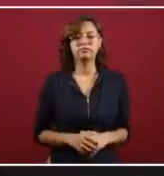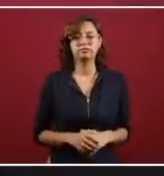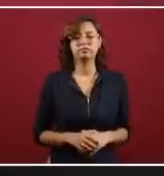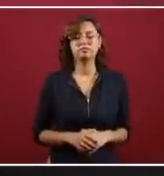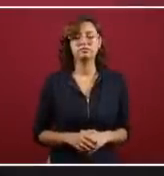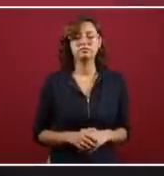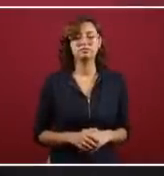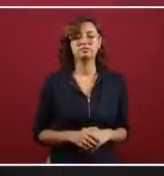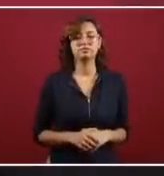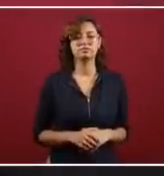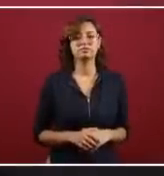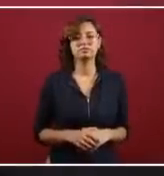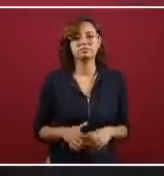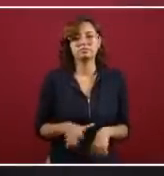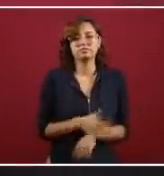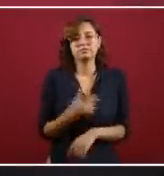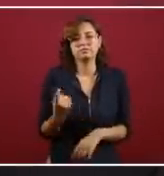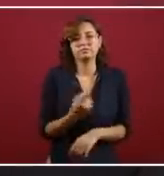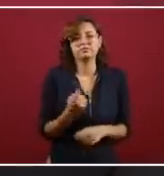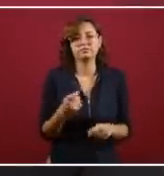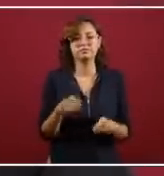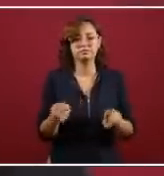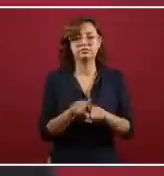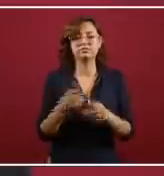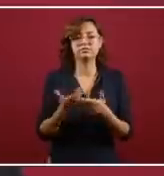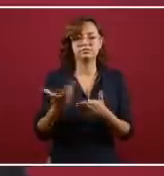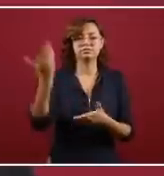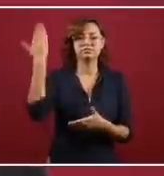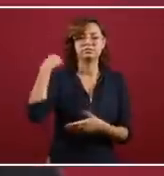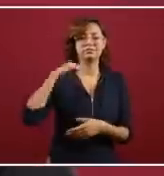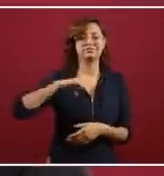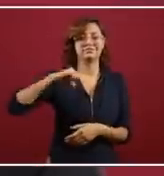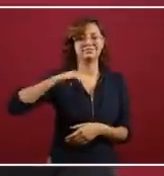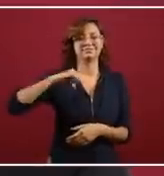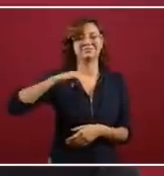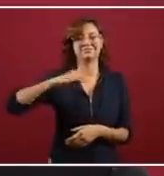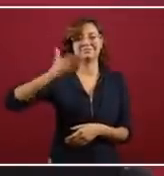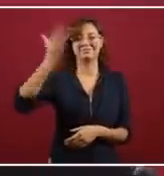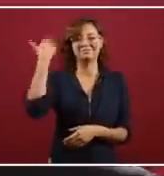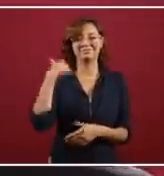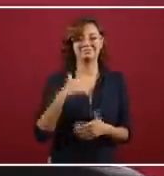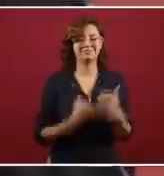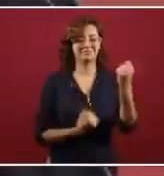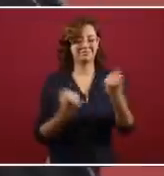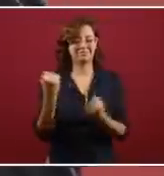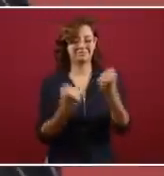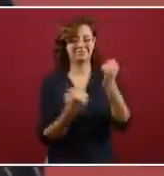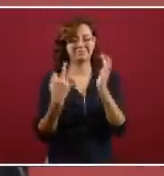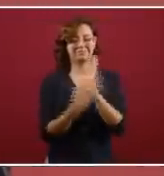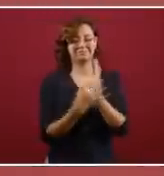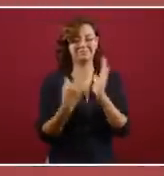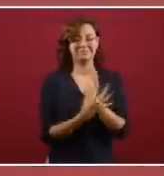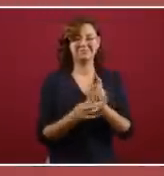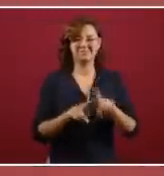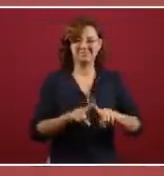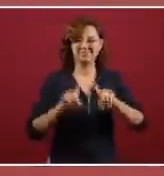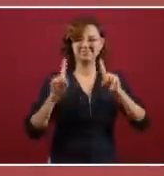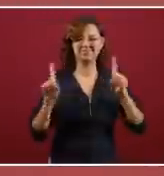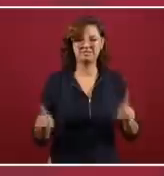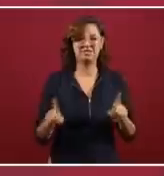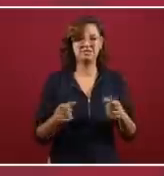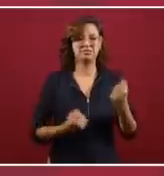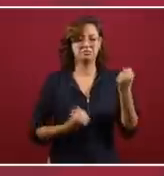antes, ¿no? Cuando los carros estaban hechos de otra manera, que se